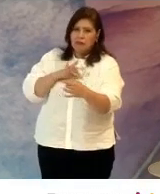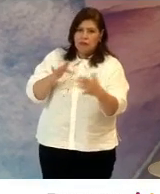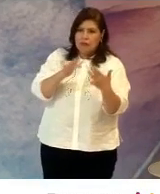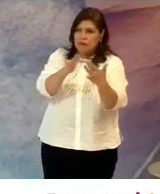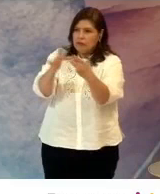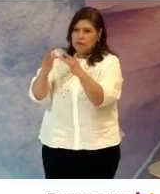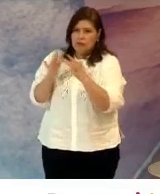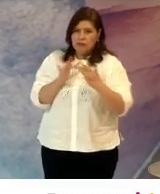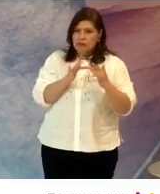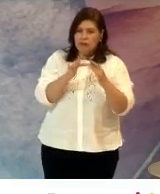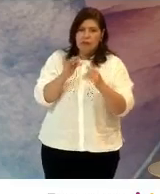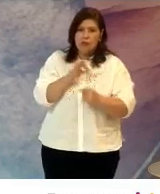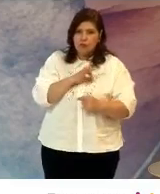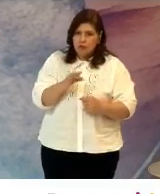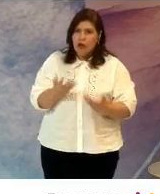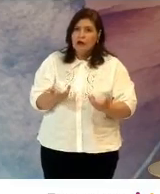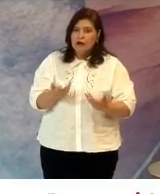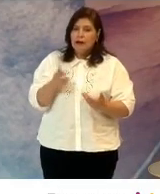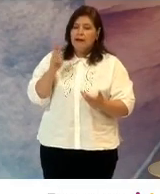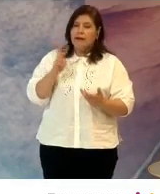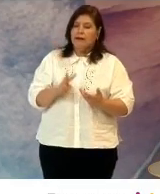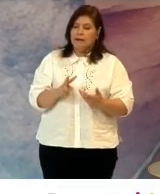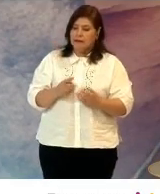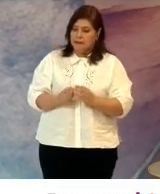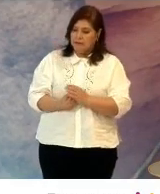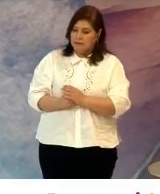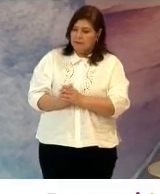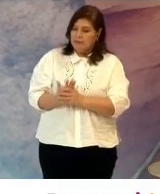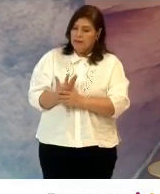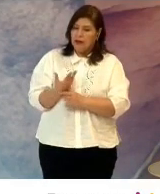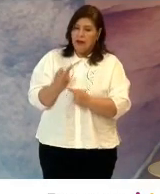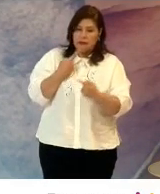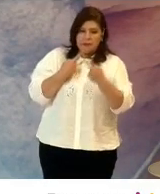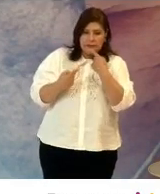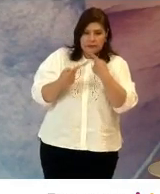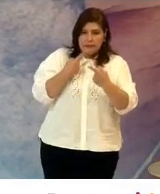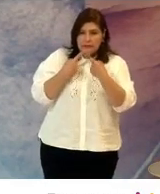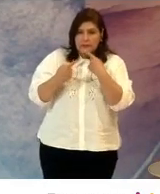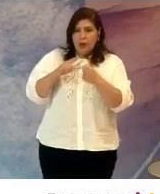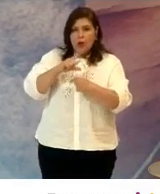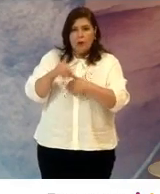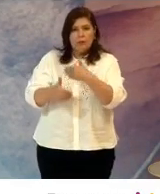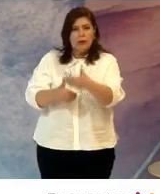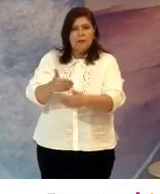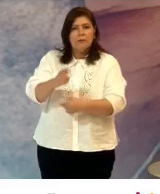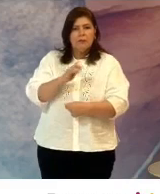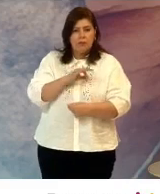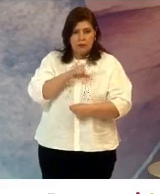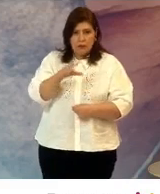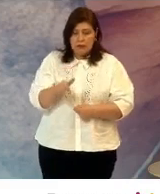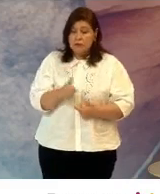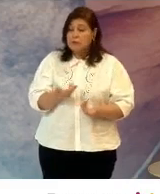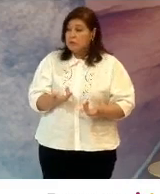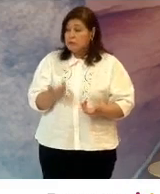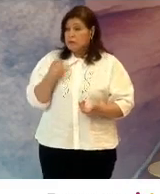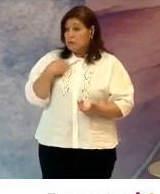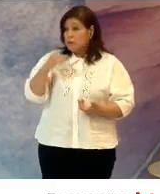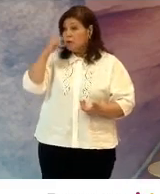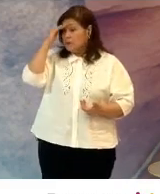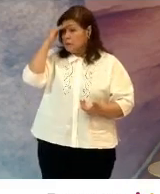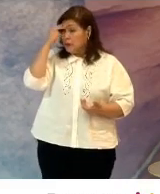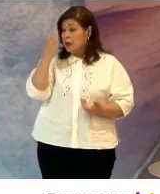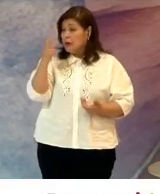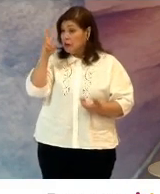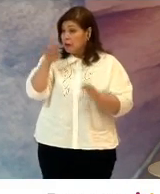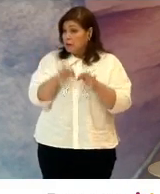cómo esto emergió en las conversaciones posteriores. Pienso que es un punto